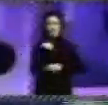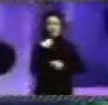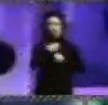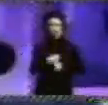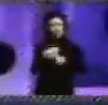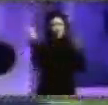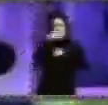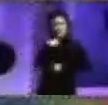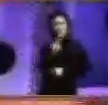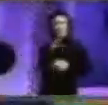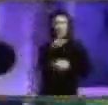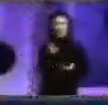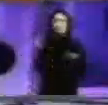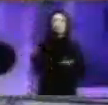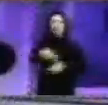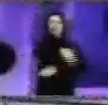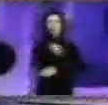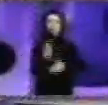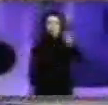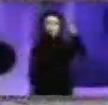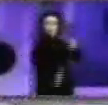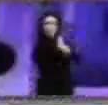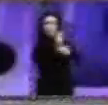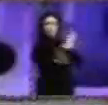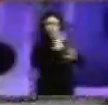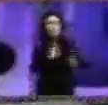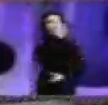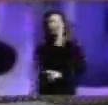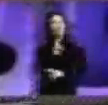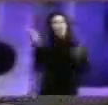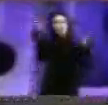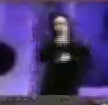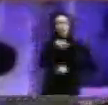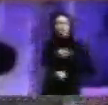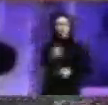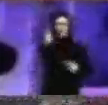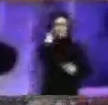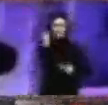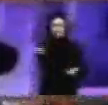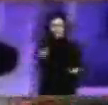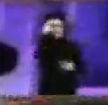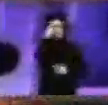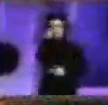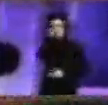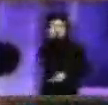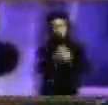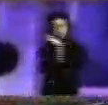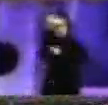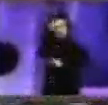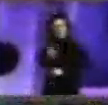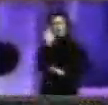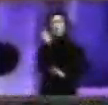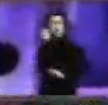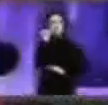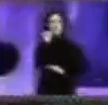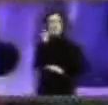sitio donde tiene los valores esta sociedad. Recuerde que usted nació en